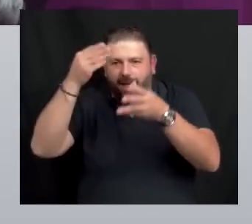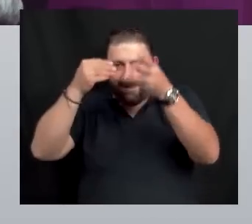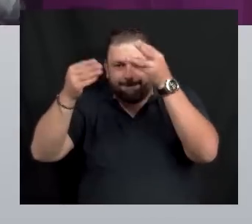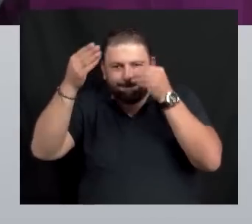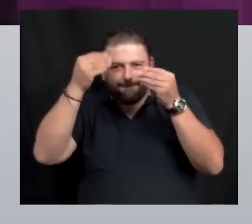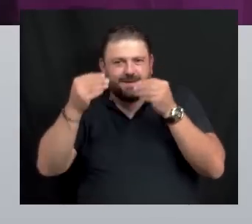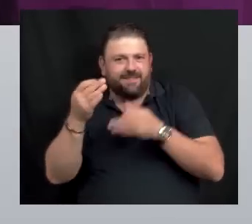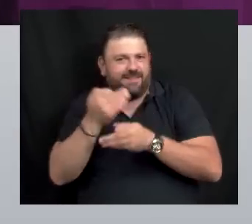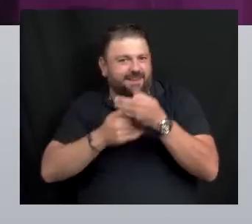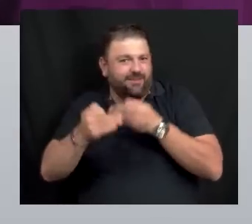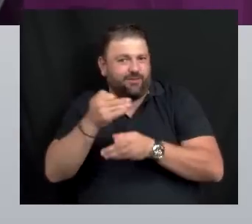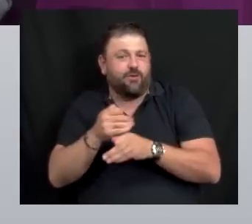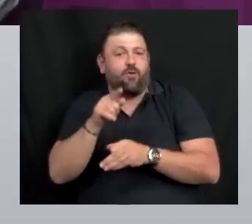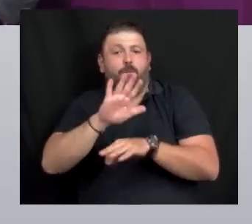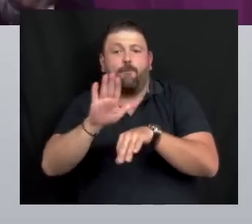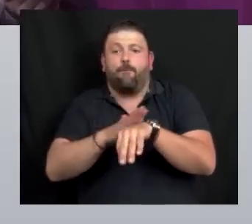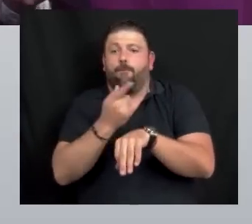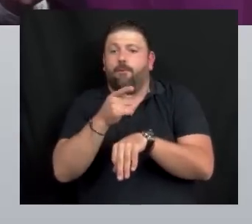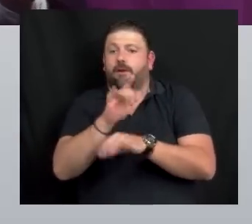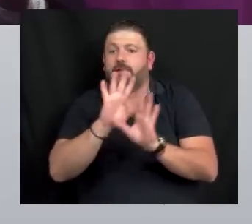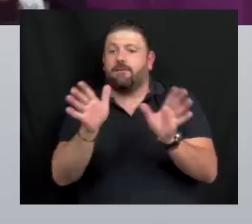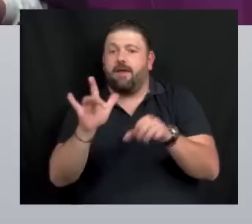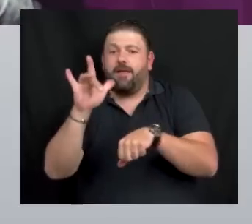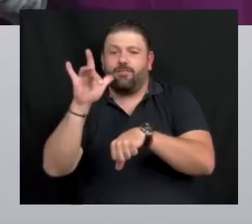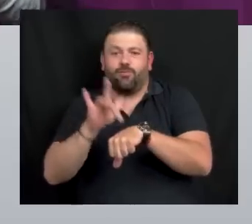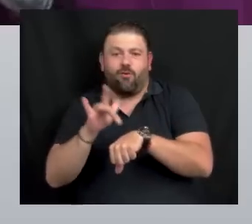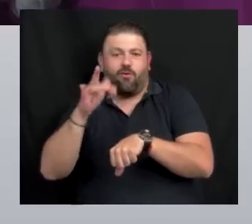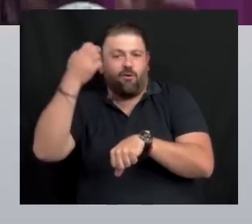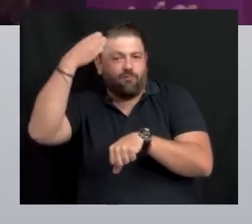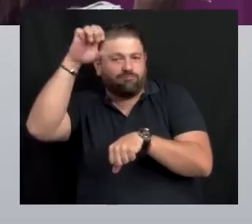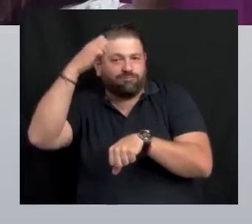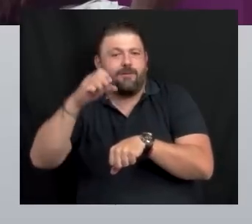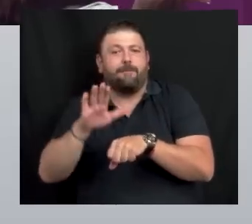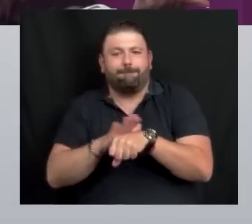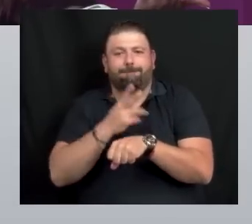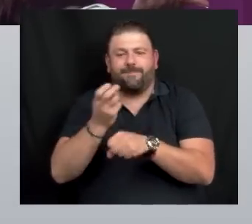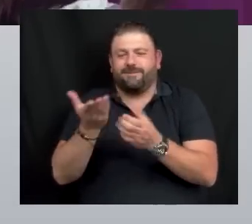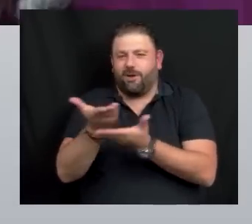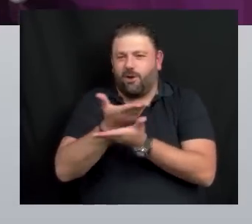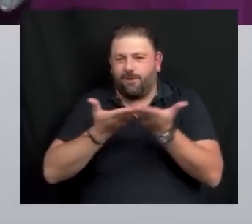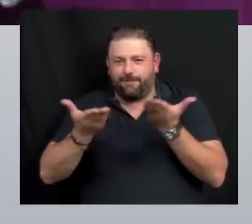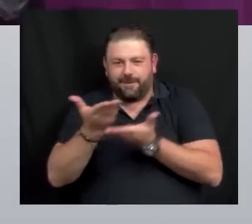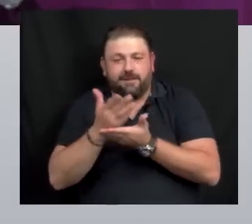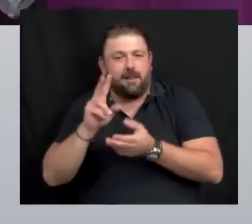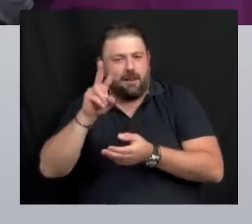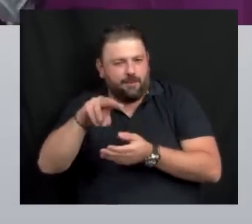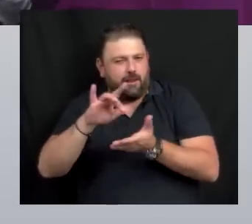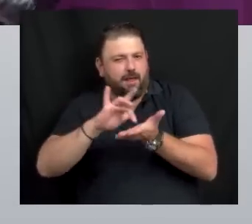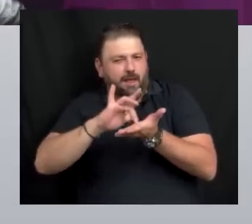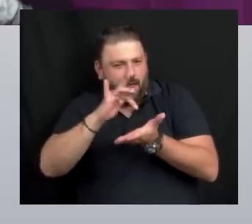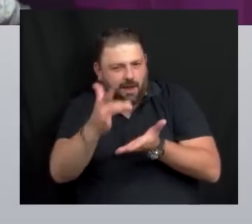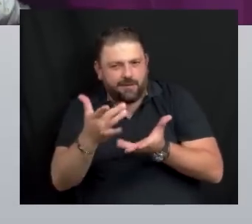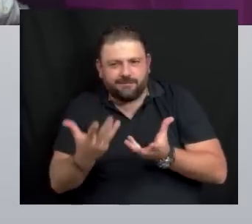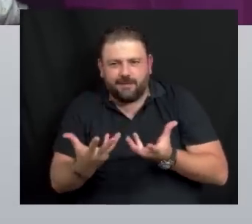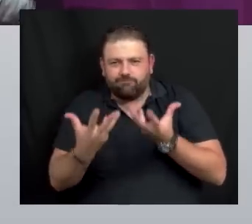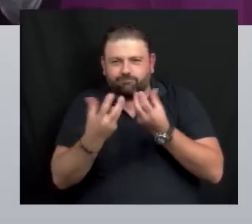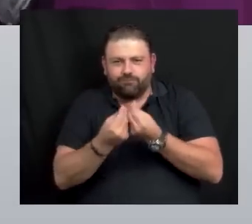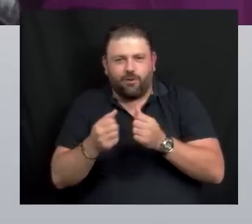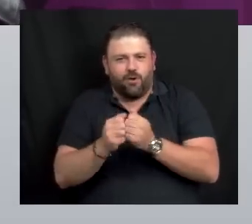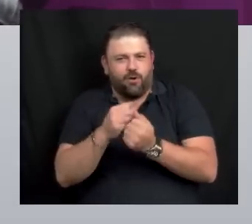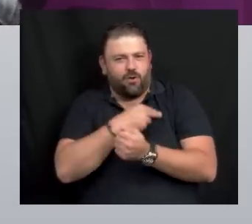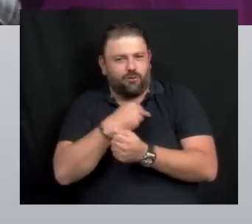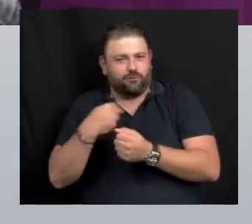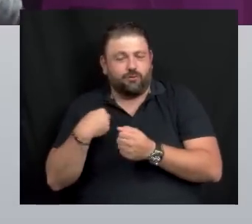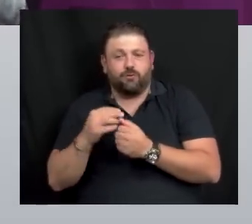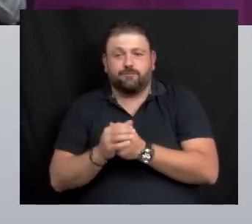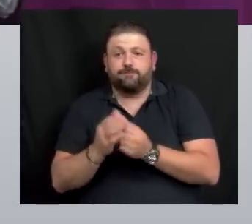pues apréndelo de quien ya lo hizo y de quien ya le funcionó. Entonces, pues agradecerles que hayan estado aquí con nosotros hoy, aquí presentes.